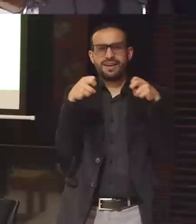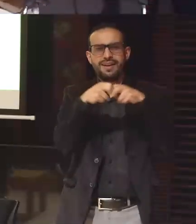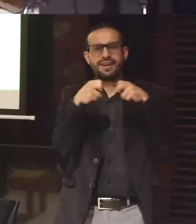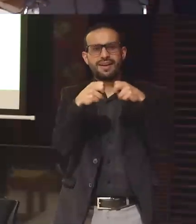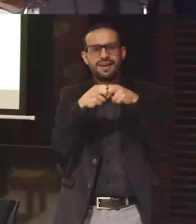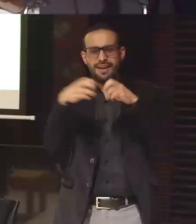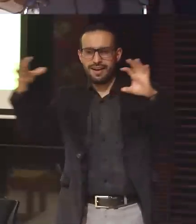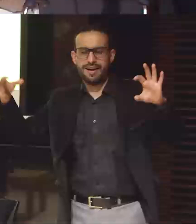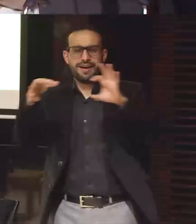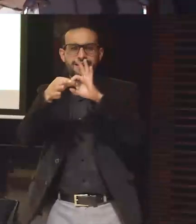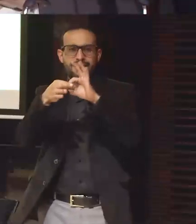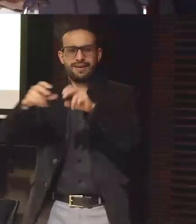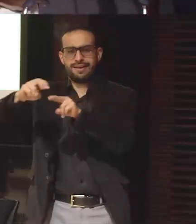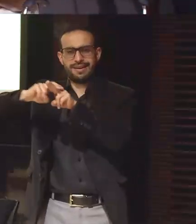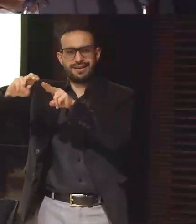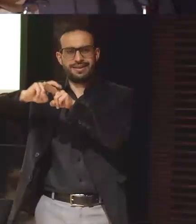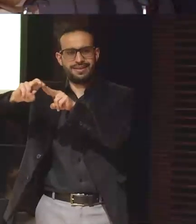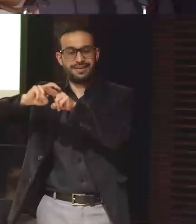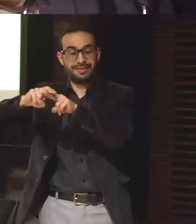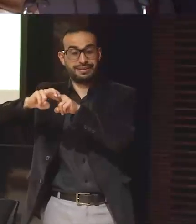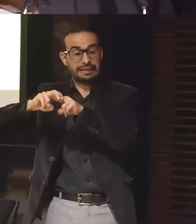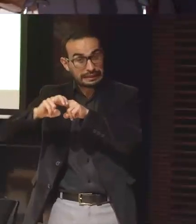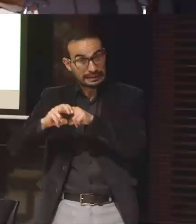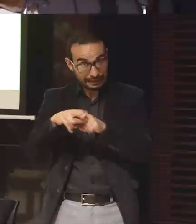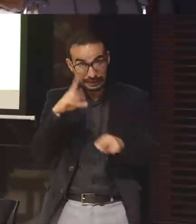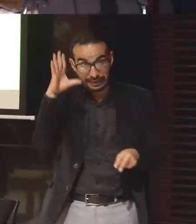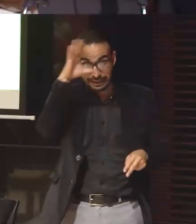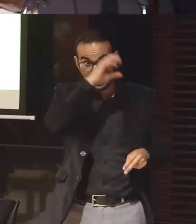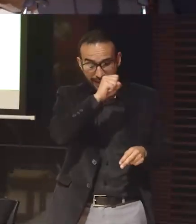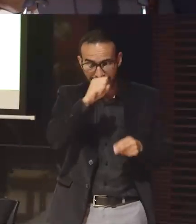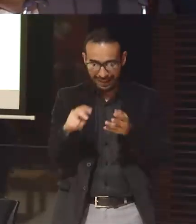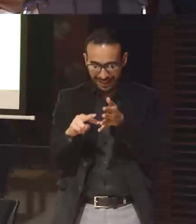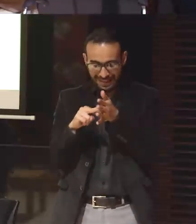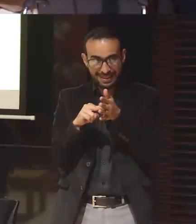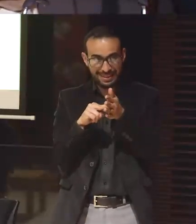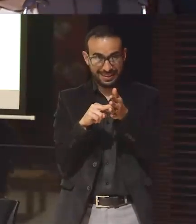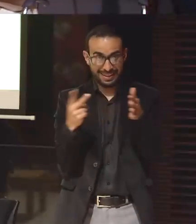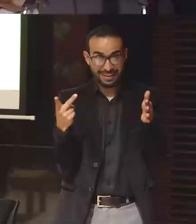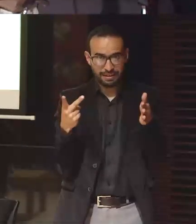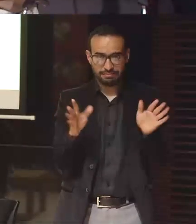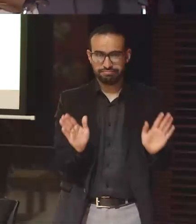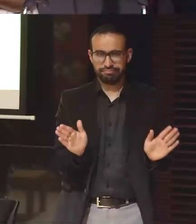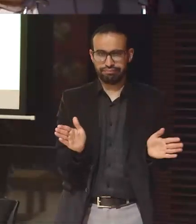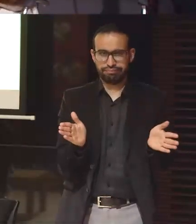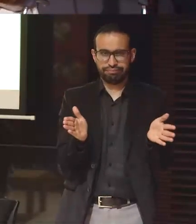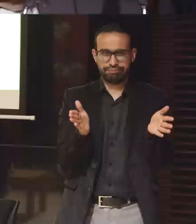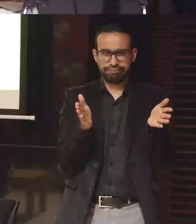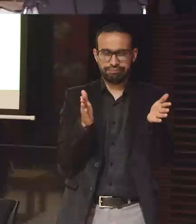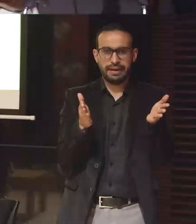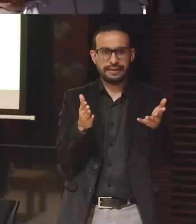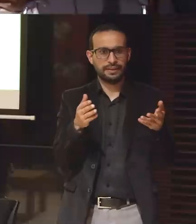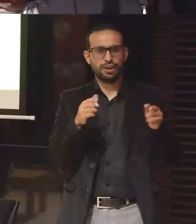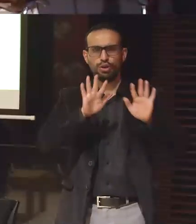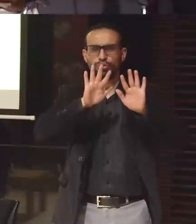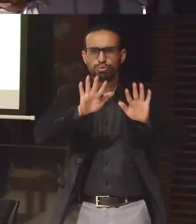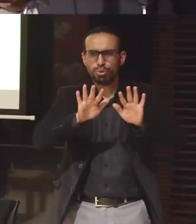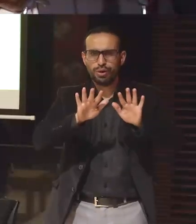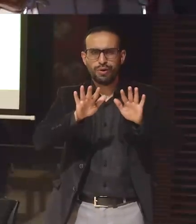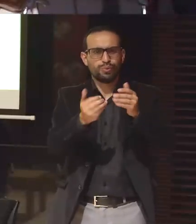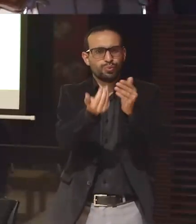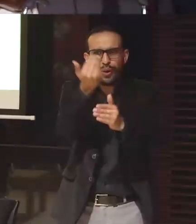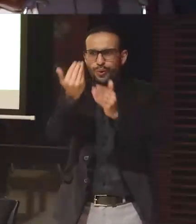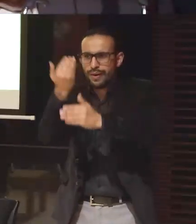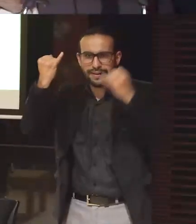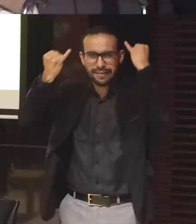¿Eso qué quiere decir? Que nosotros estamos rompiendo la barrera de tecnología y de infraestructura y estamos jalando a que la industria cree nuevas